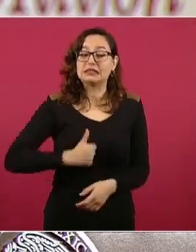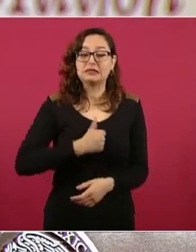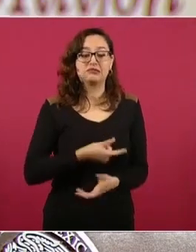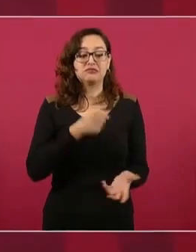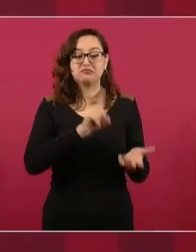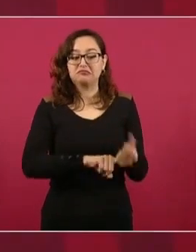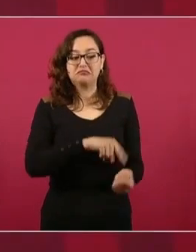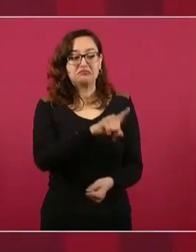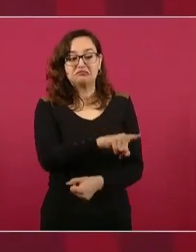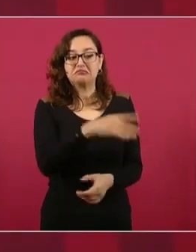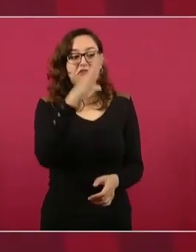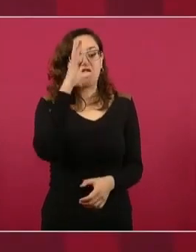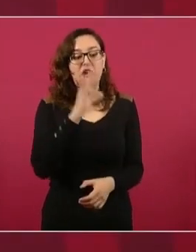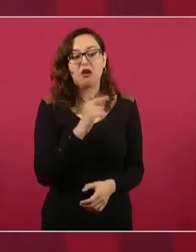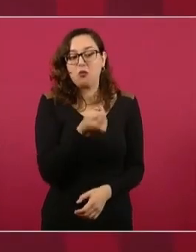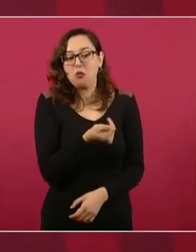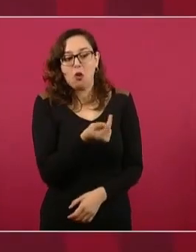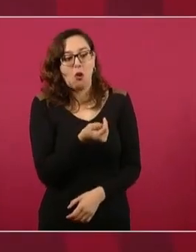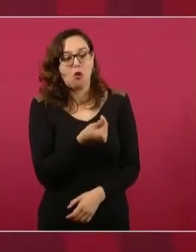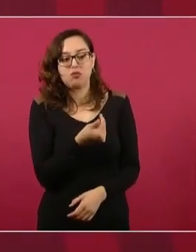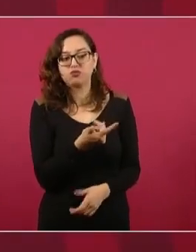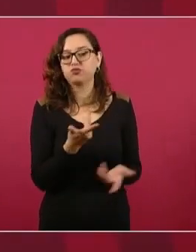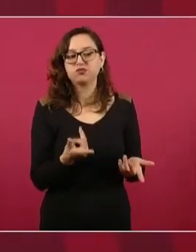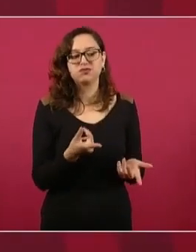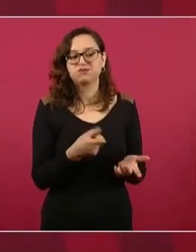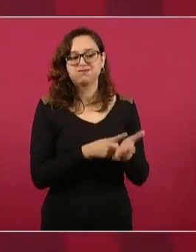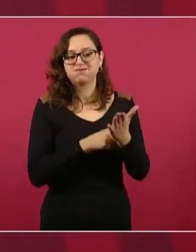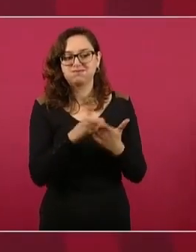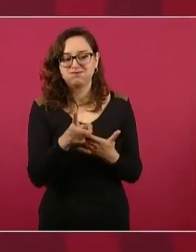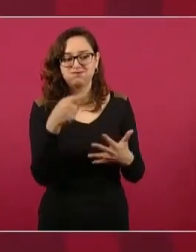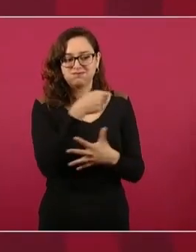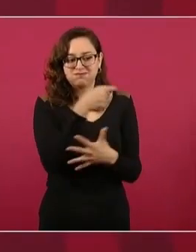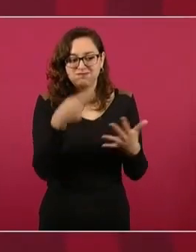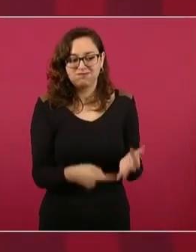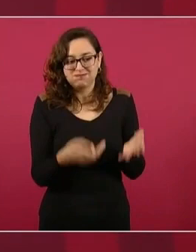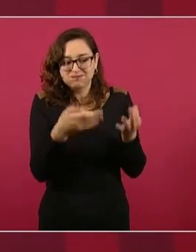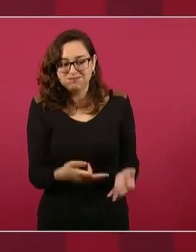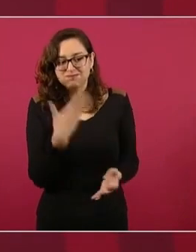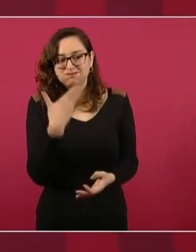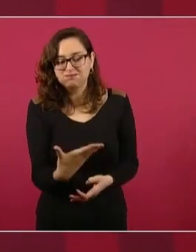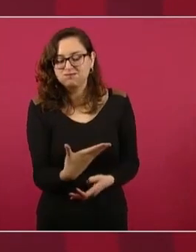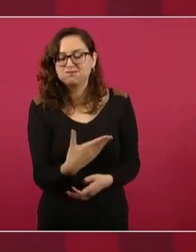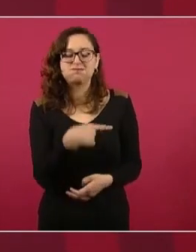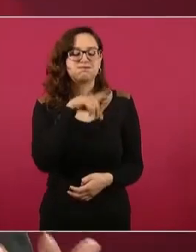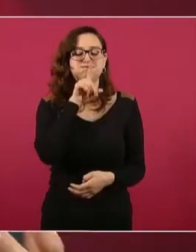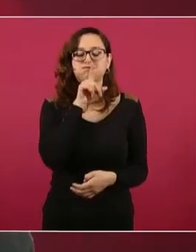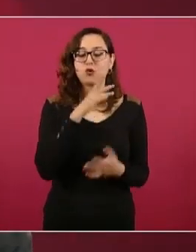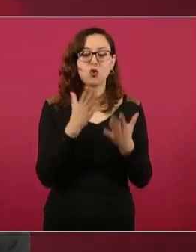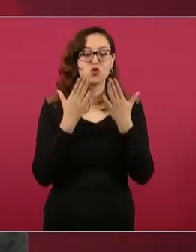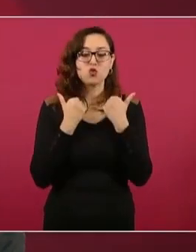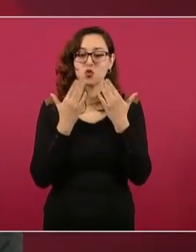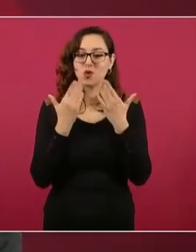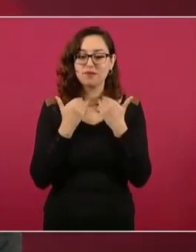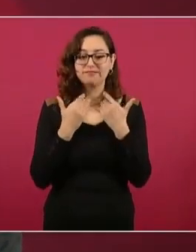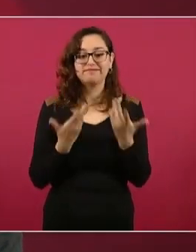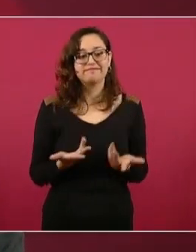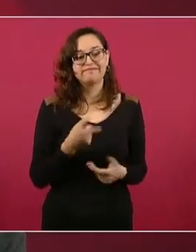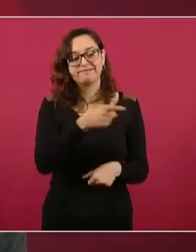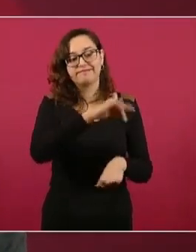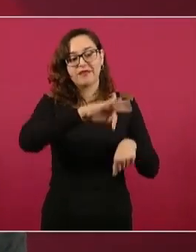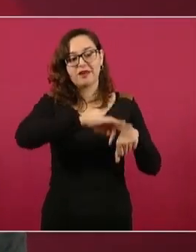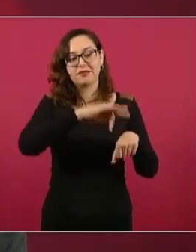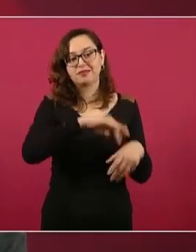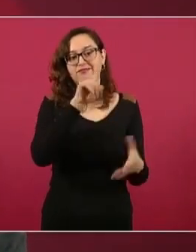atiende, precarias para los trabajadores, médicos y médicas que laboran ahí y en cambio muy lucrativas para